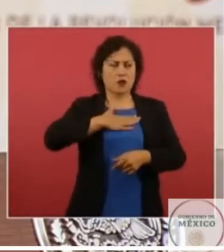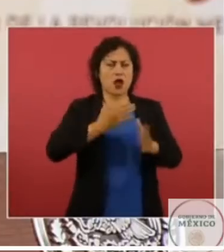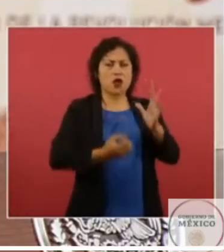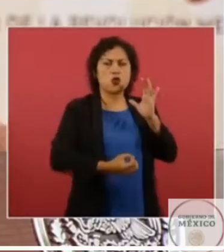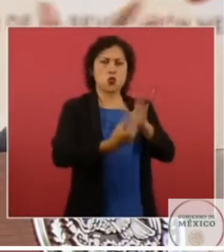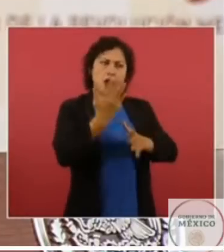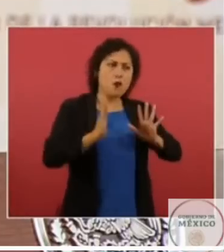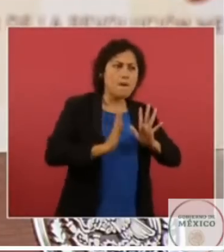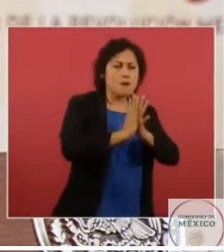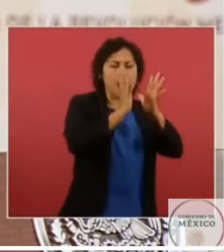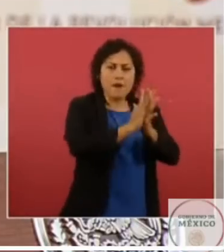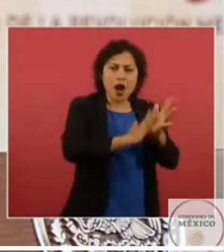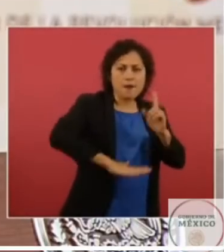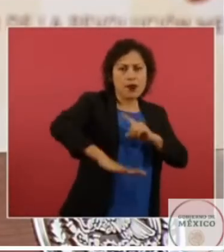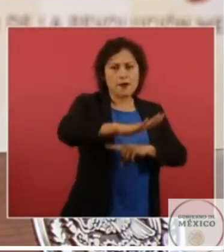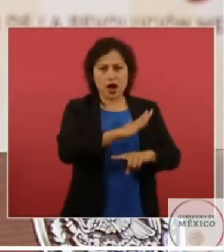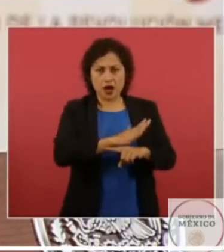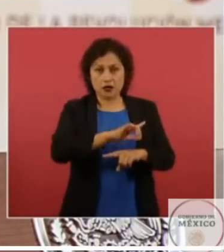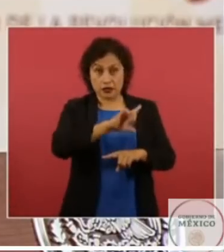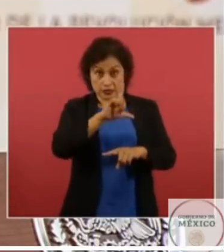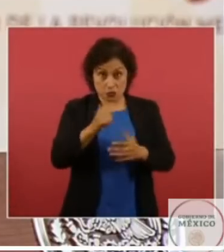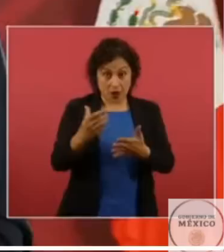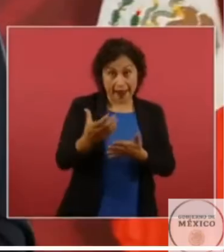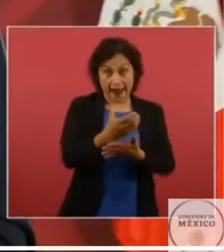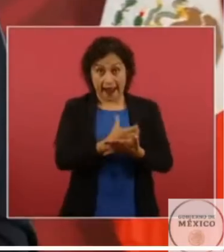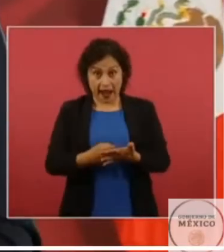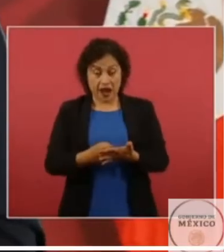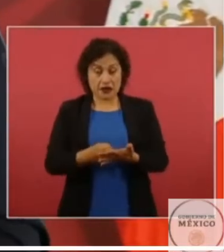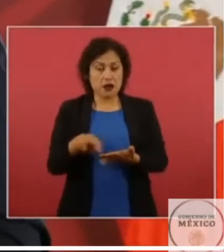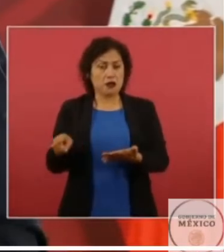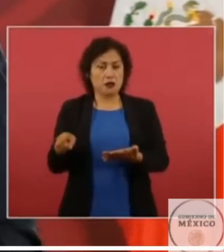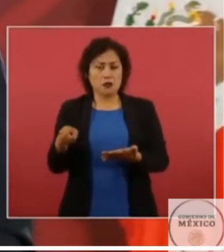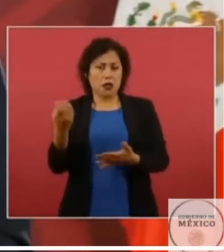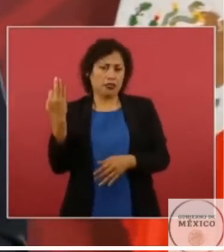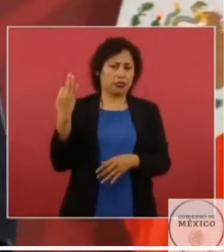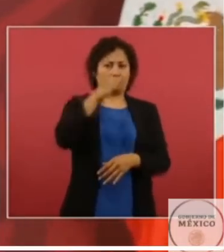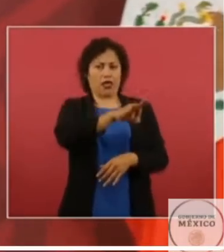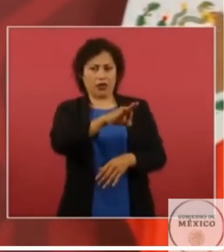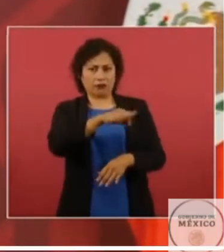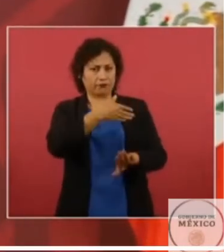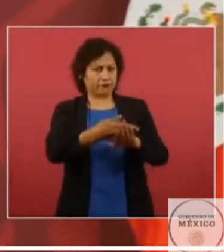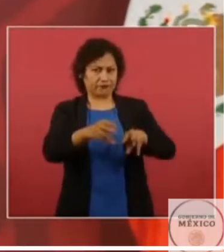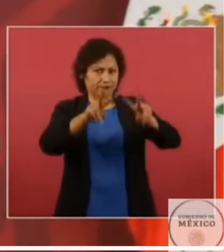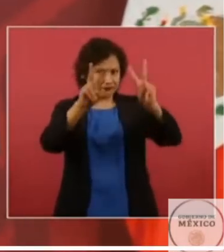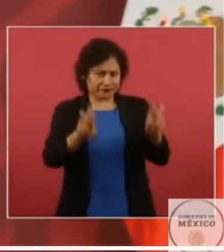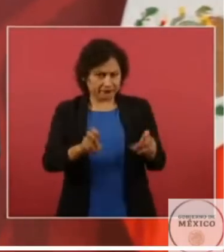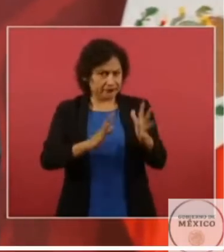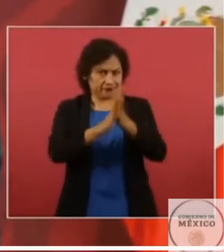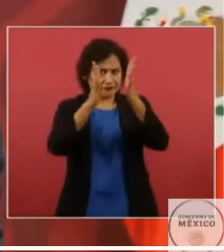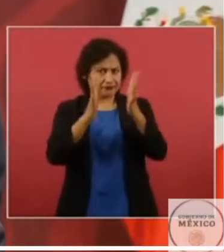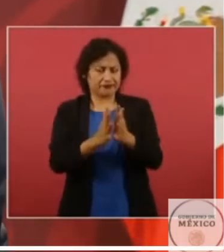Se convierte en un traidor a la democracia. Y el caso